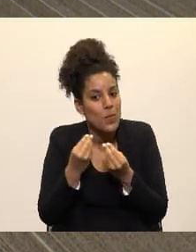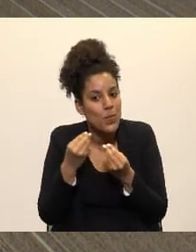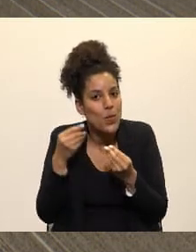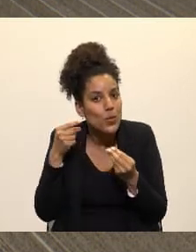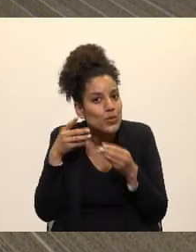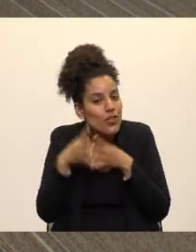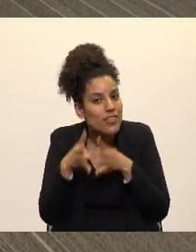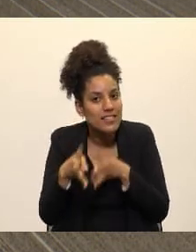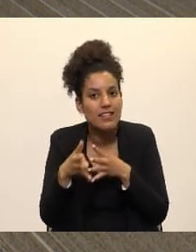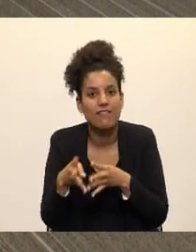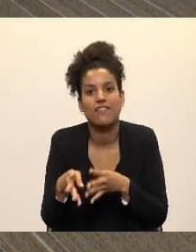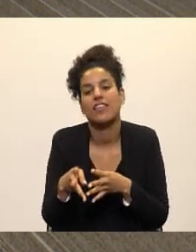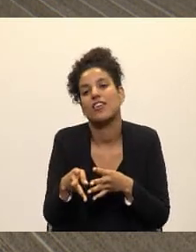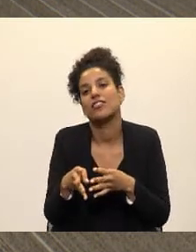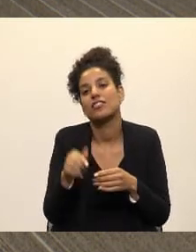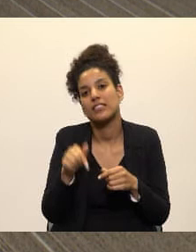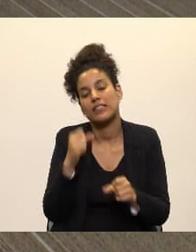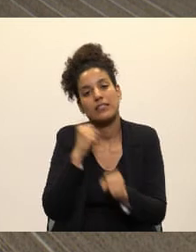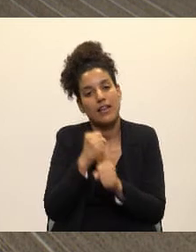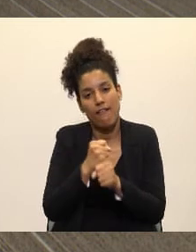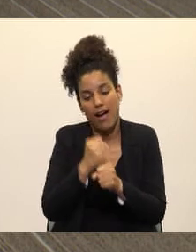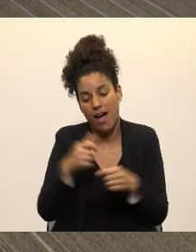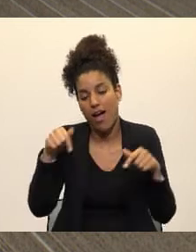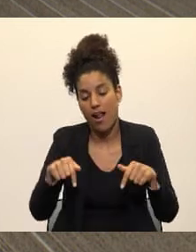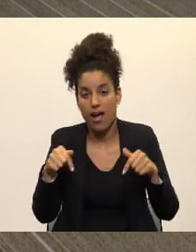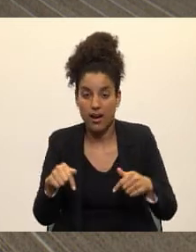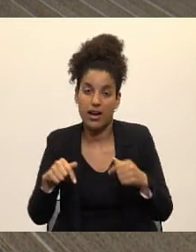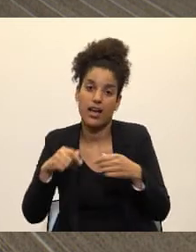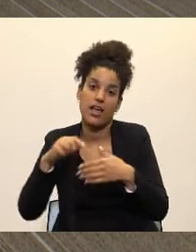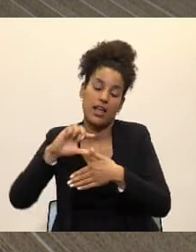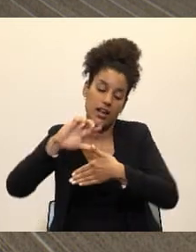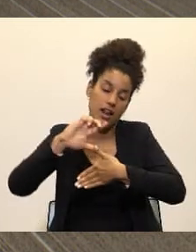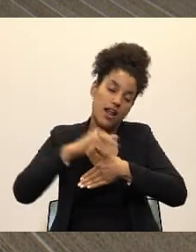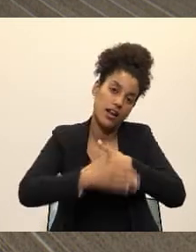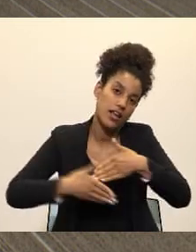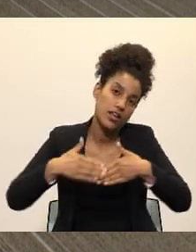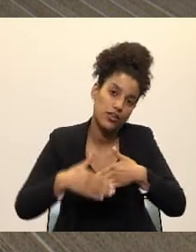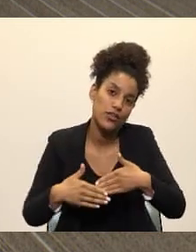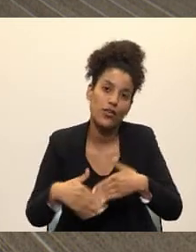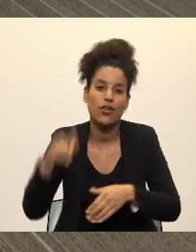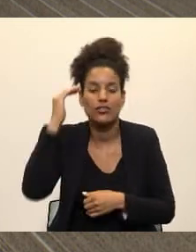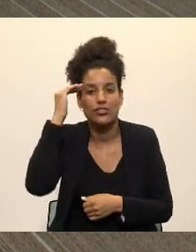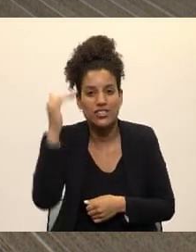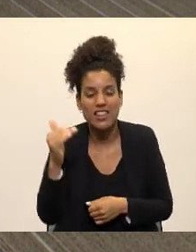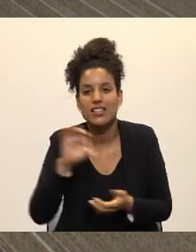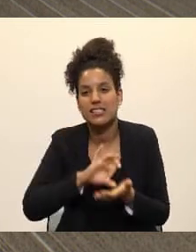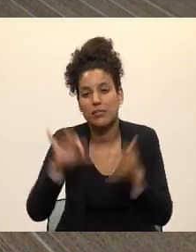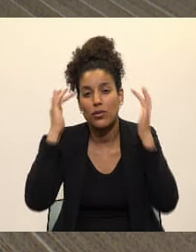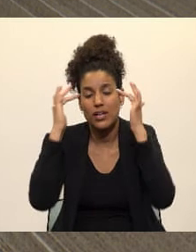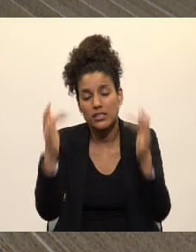a trabajar, incluso desde la región, creo que a los docentes, al sistema educativo, a las políticas en